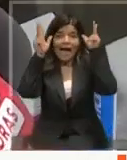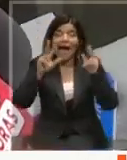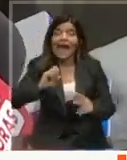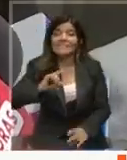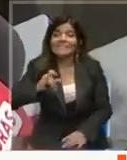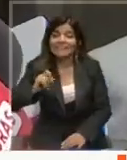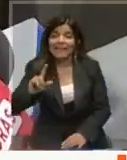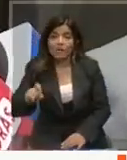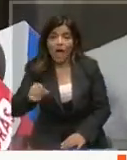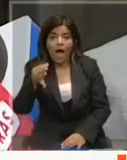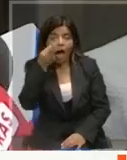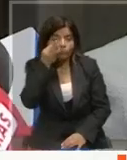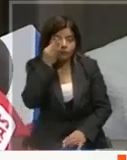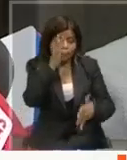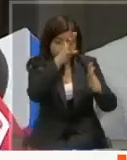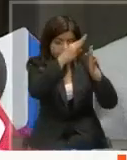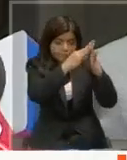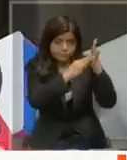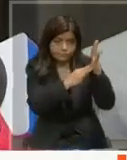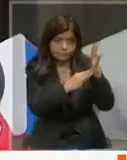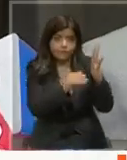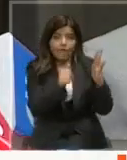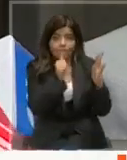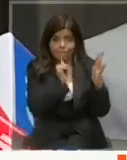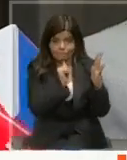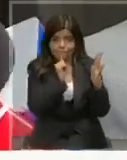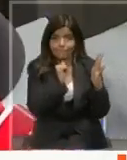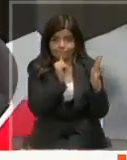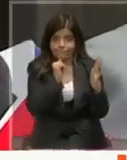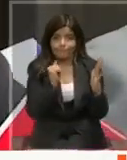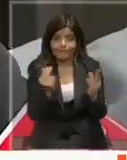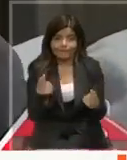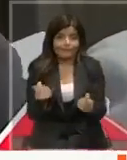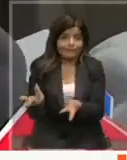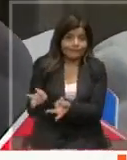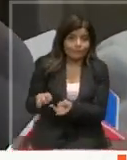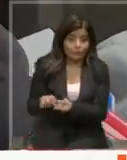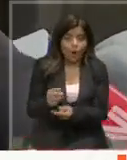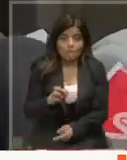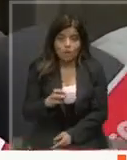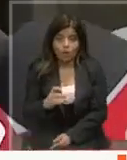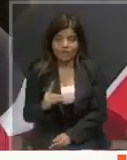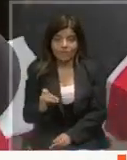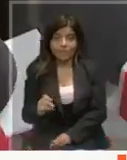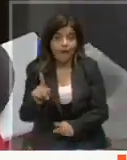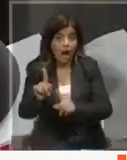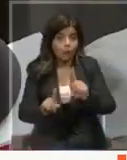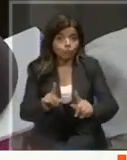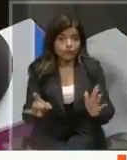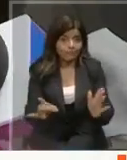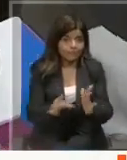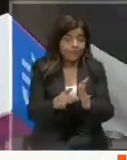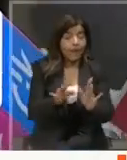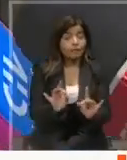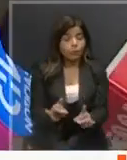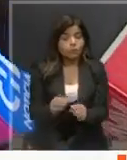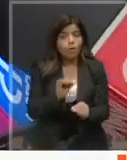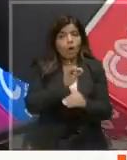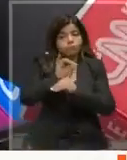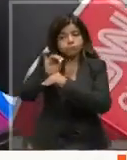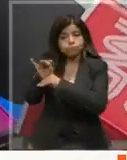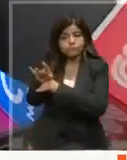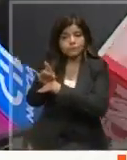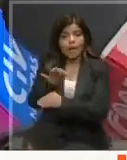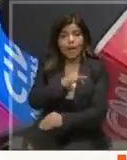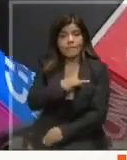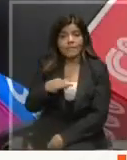relevantes algunas de ellas que son constitutivas de falta a la probidad algunas de ellas que podrían ser constitutivas de delito y por eso estamos derivando al ministerio público y